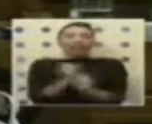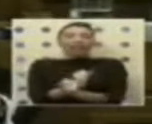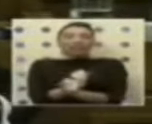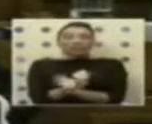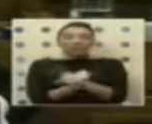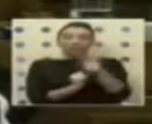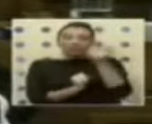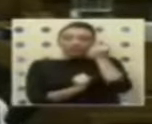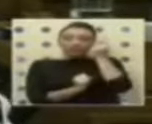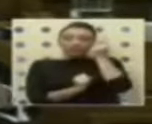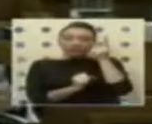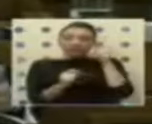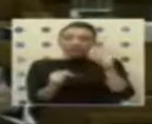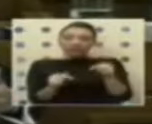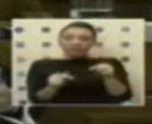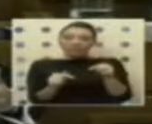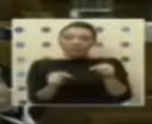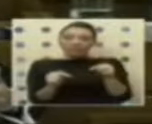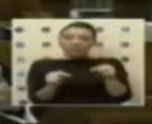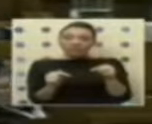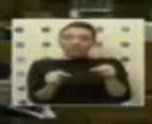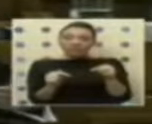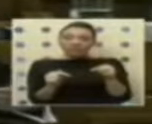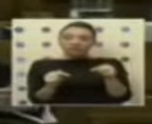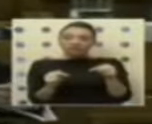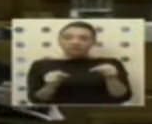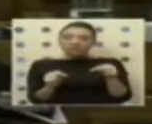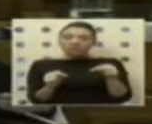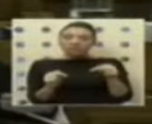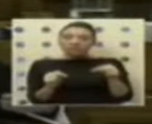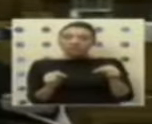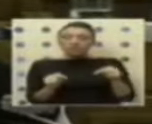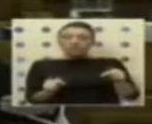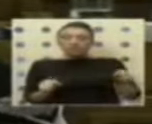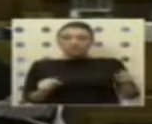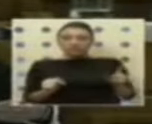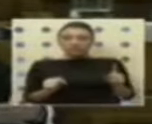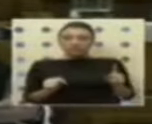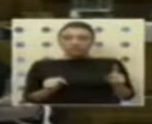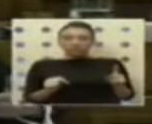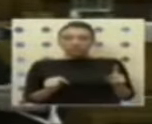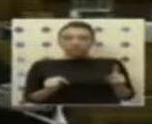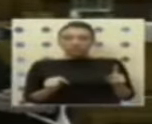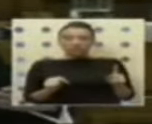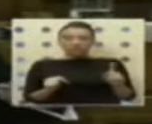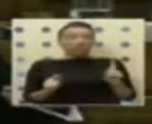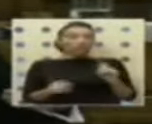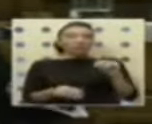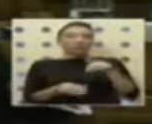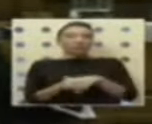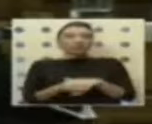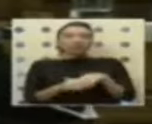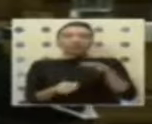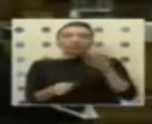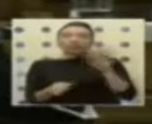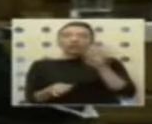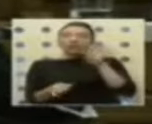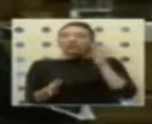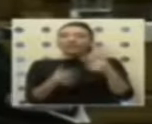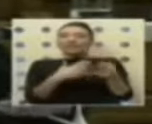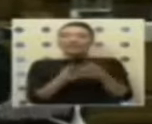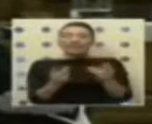que eso está lejos, lejos de ser ya una votación transparente, abierta,